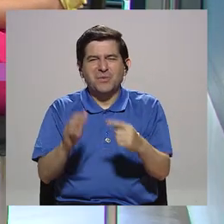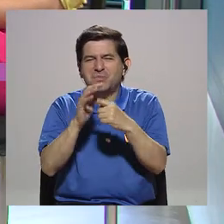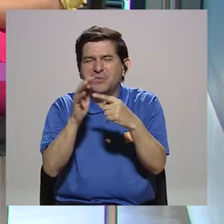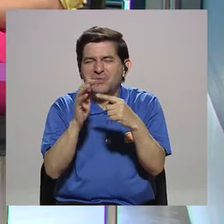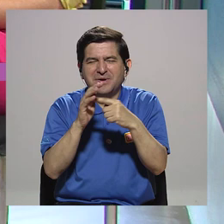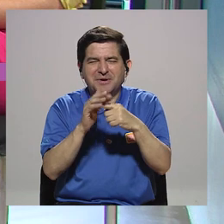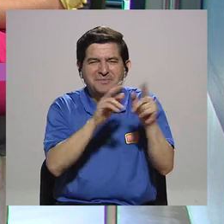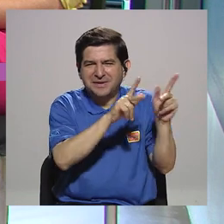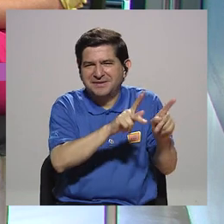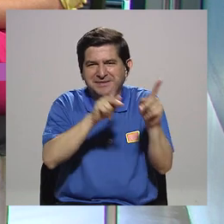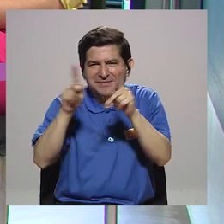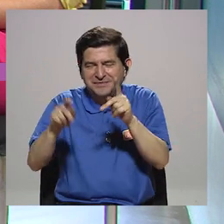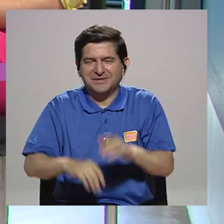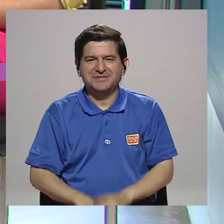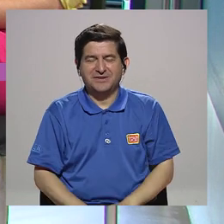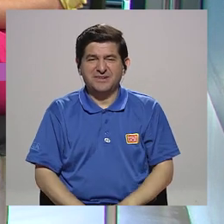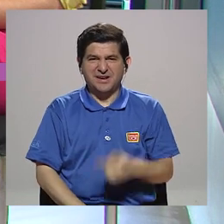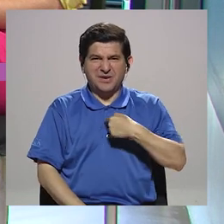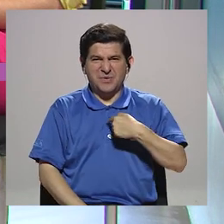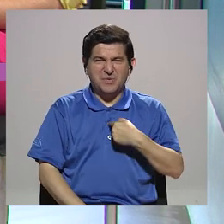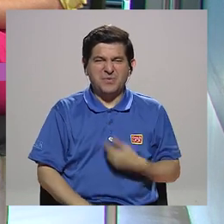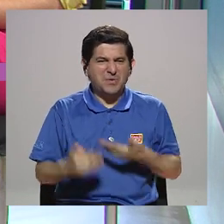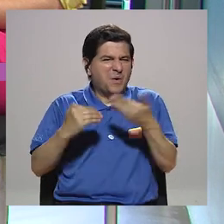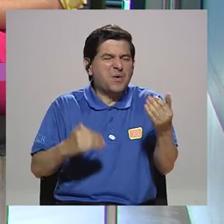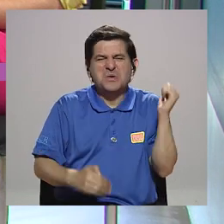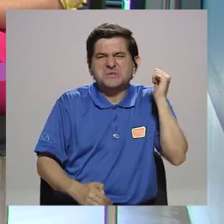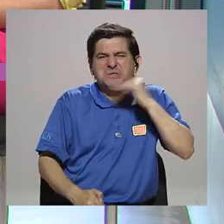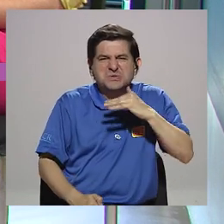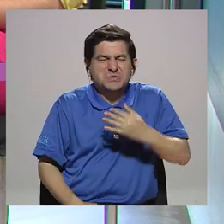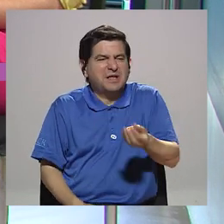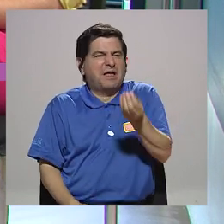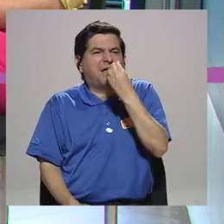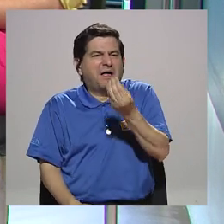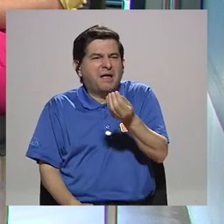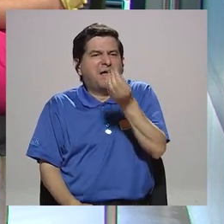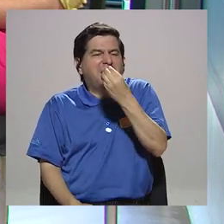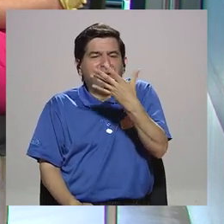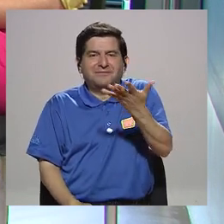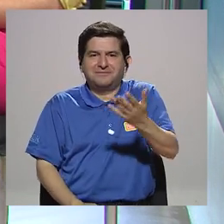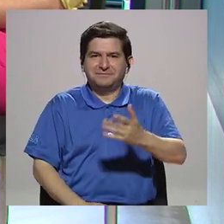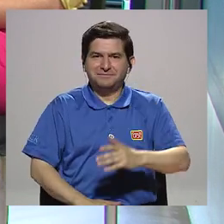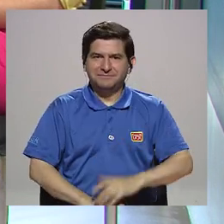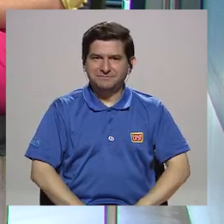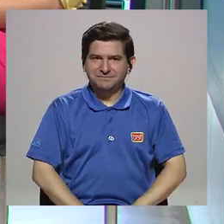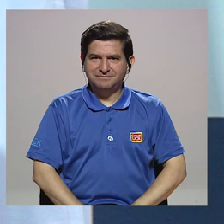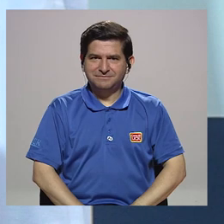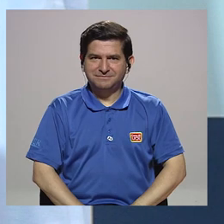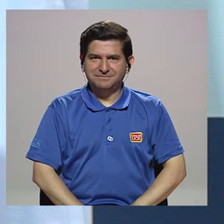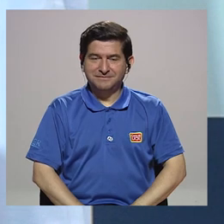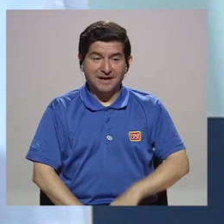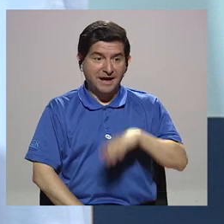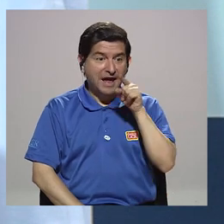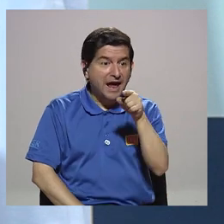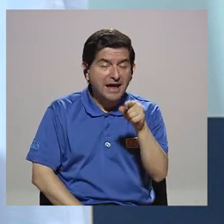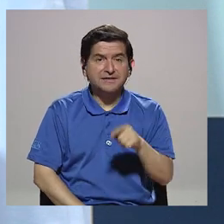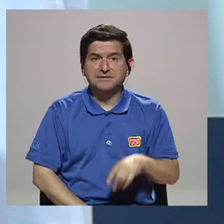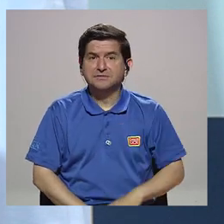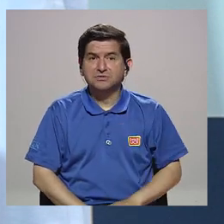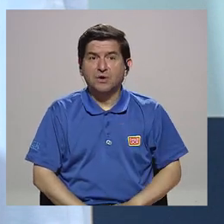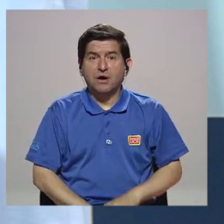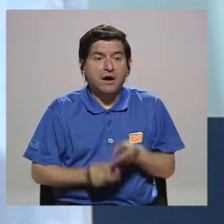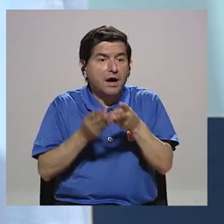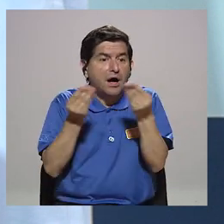a mis pacientes en forma algo vulgar, a echar cualquier cochinada a la boca. Uh-huh. Y entonces eso